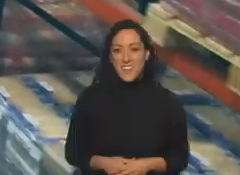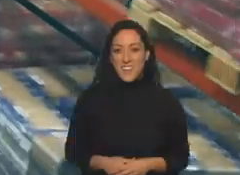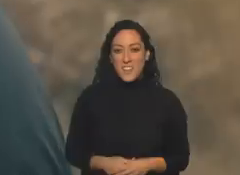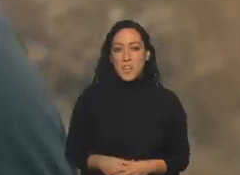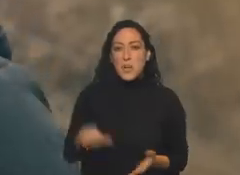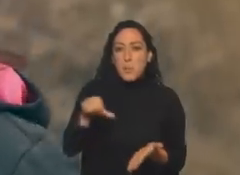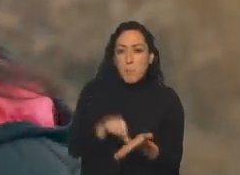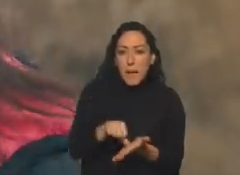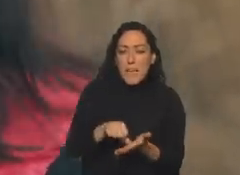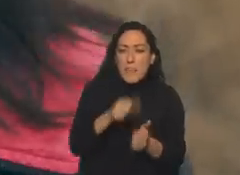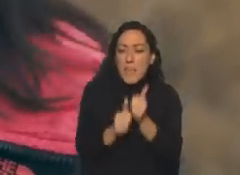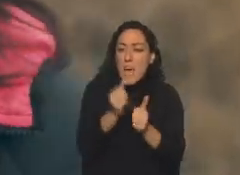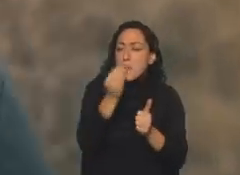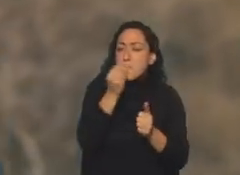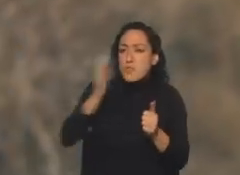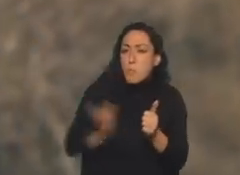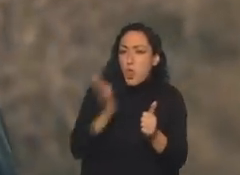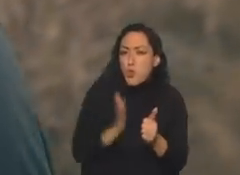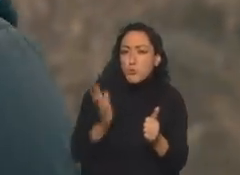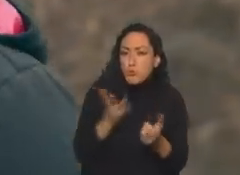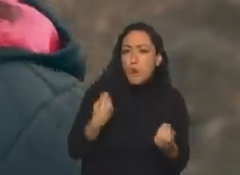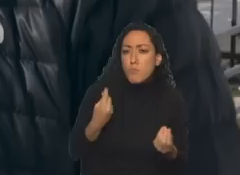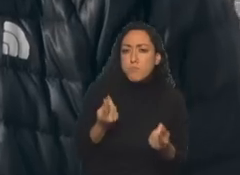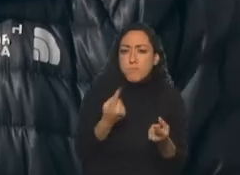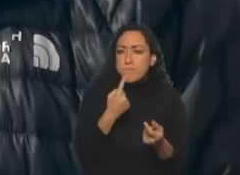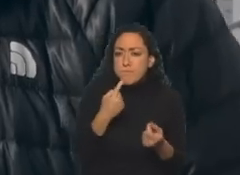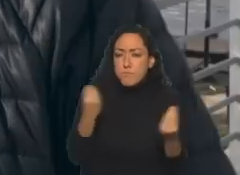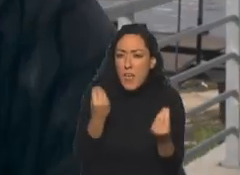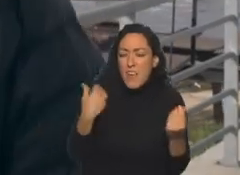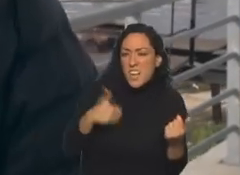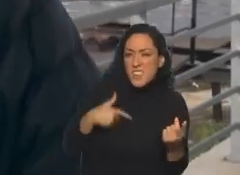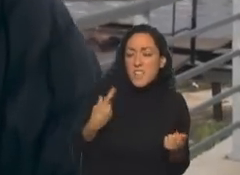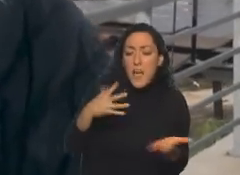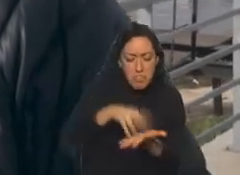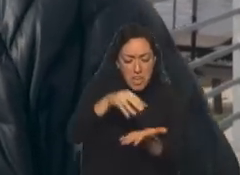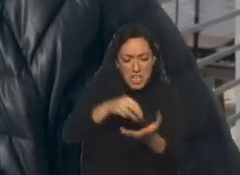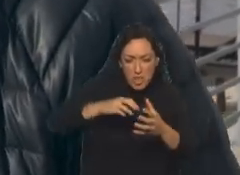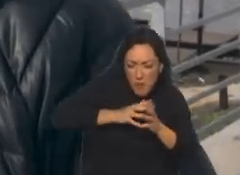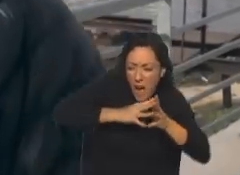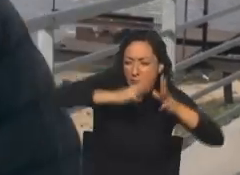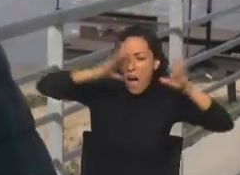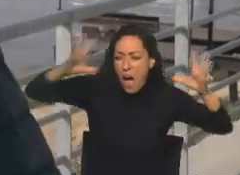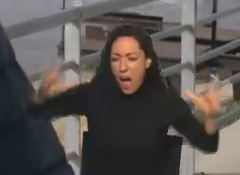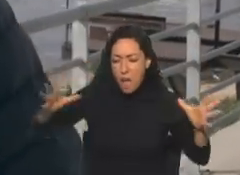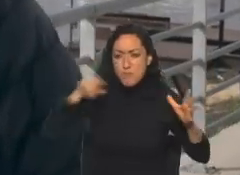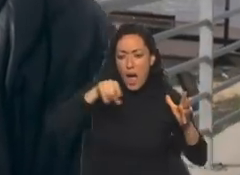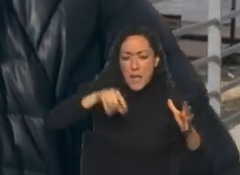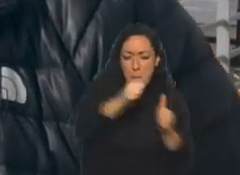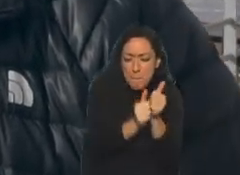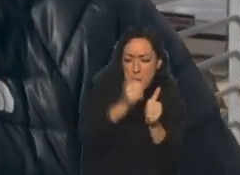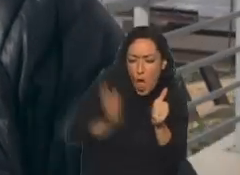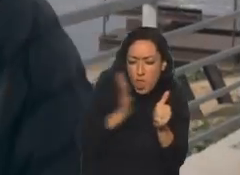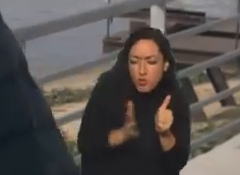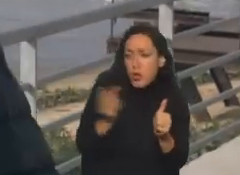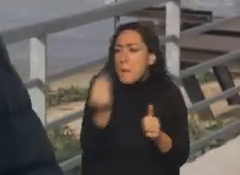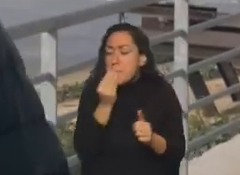País que produce alimentos es uno de los grandes interrogantes de la Argentina. Tenemos un territorio extenso en el que se pueden producir bienes y